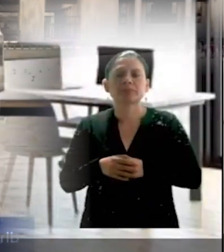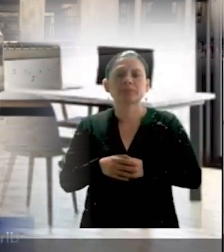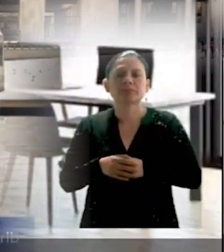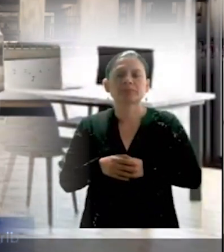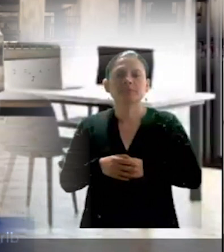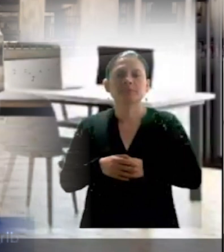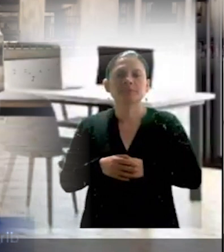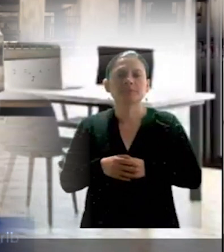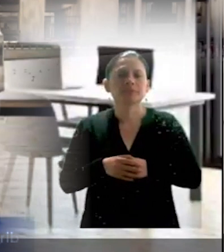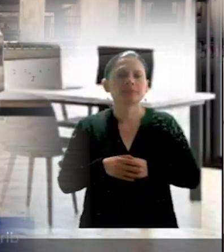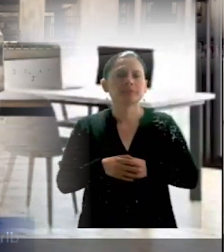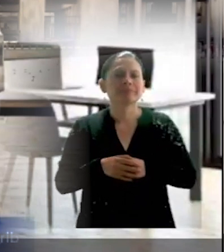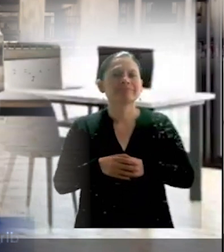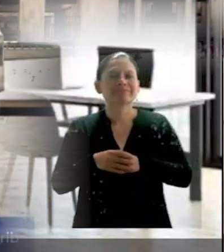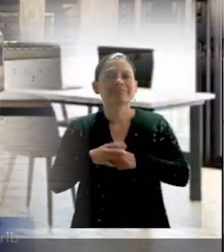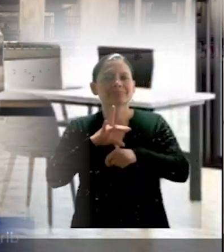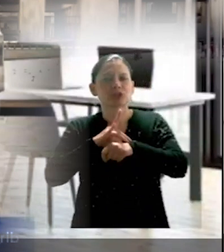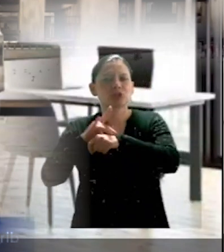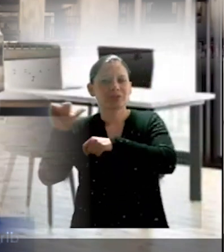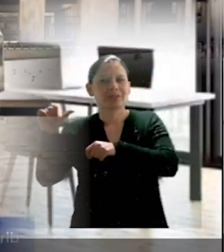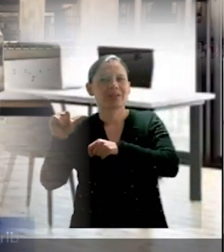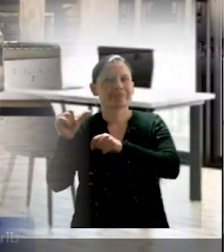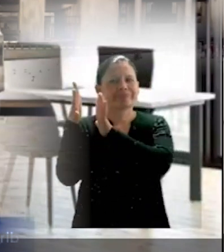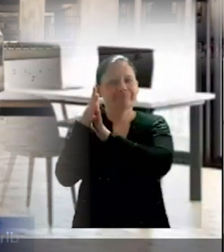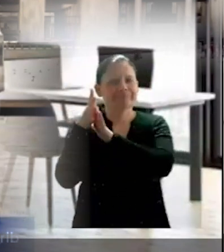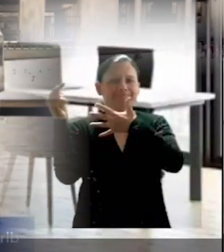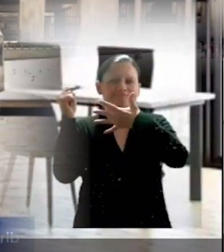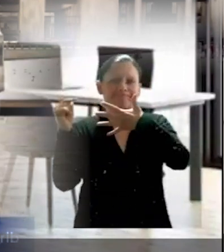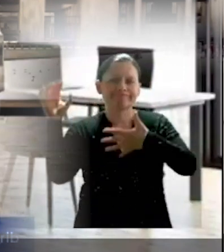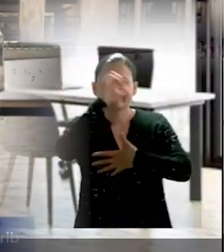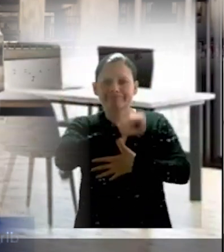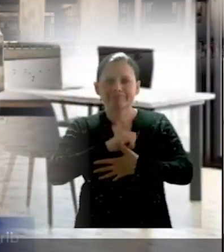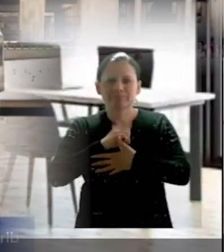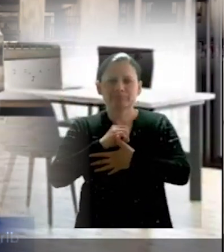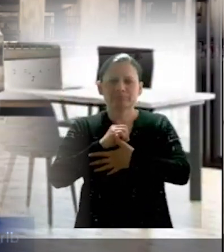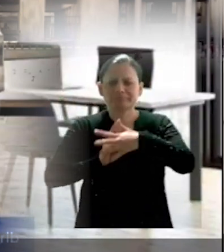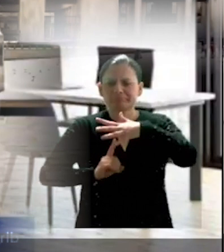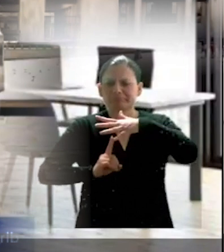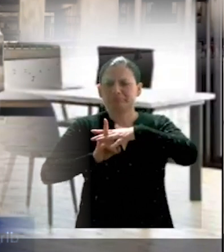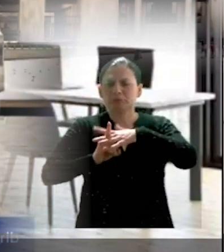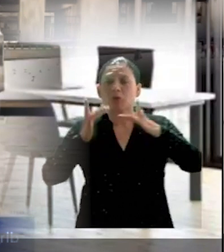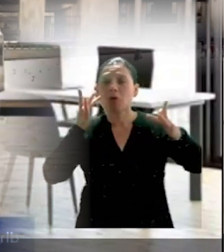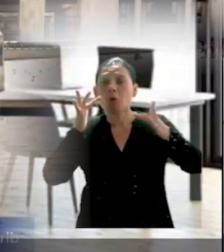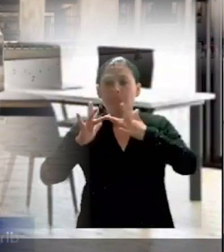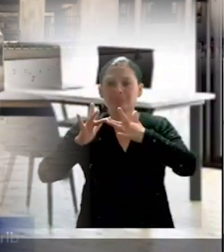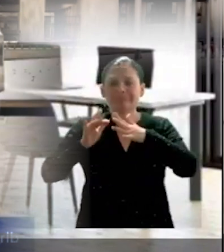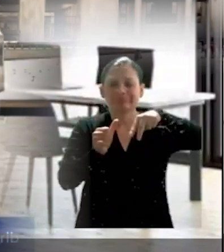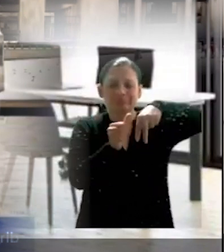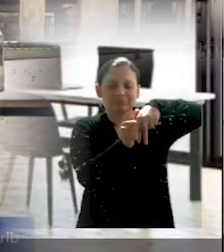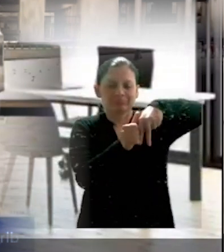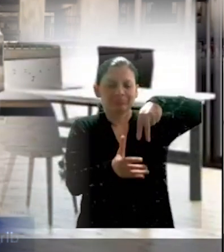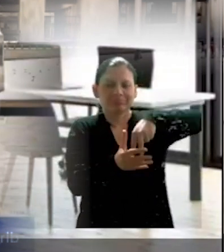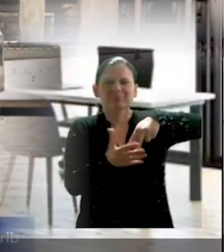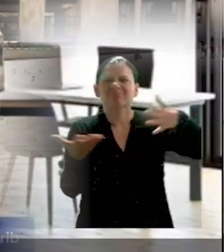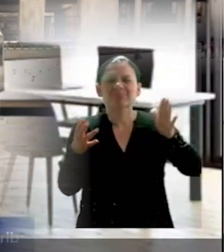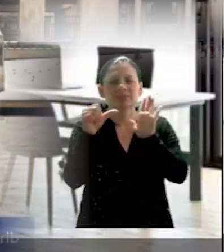La doctora retoma unos elementos esenciales sobre la procedencia de la acción de tutela que establece el artículo 86 y entre esos tiene que